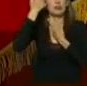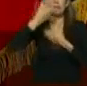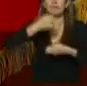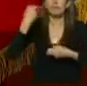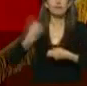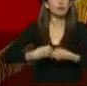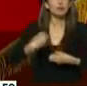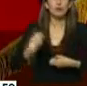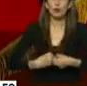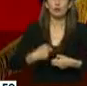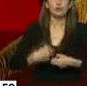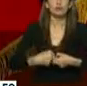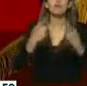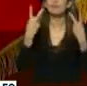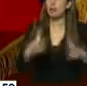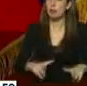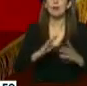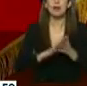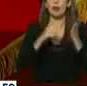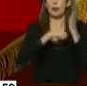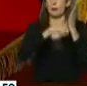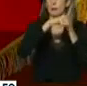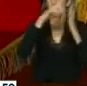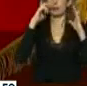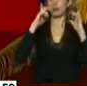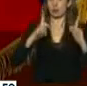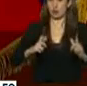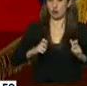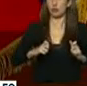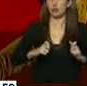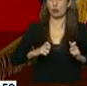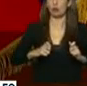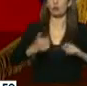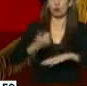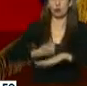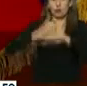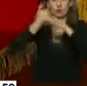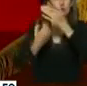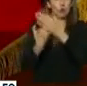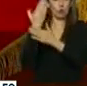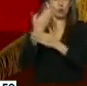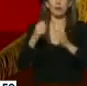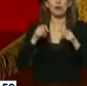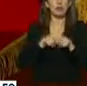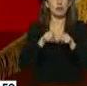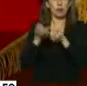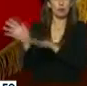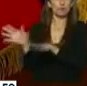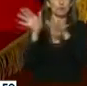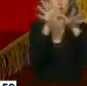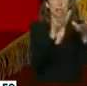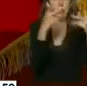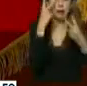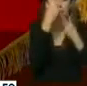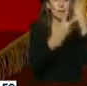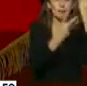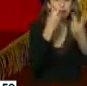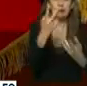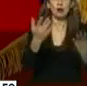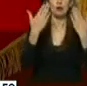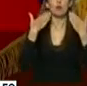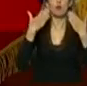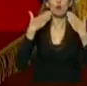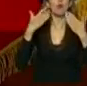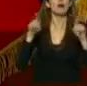Dispuse también al señor ministro de Salud, recién nombrado, que se desplace al Guayaquil para que se ponga al frente del